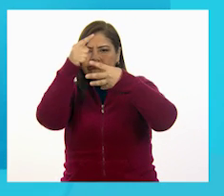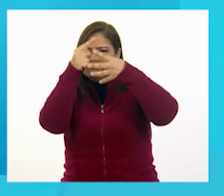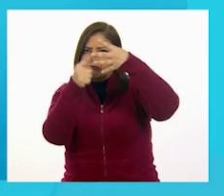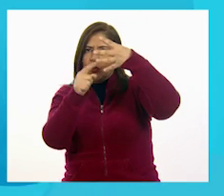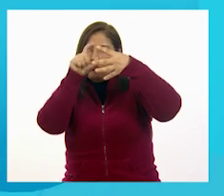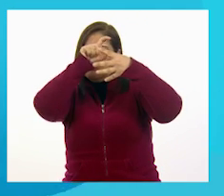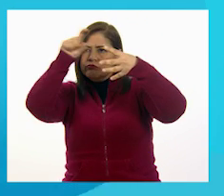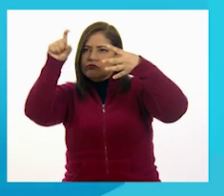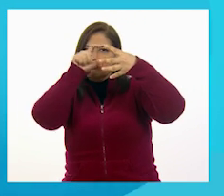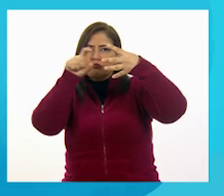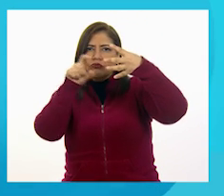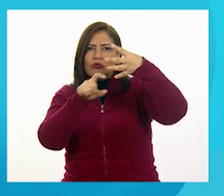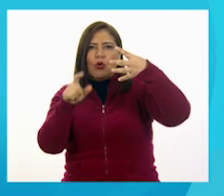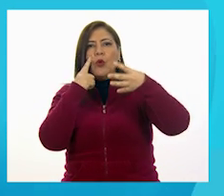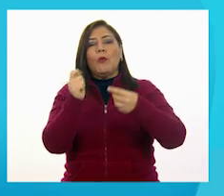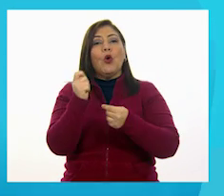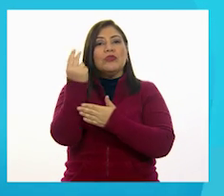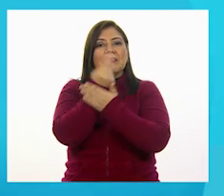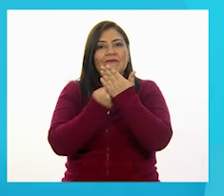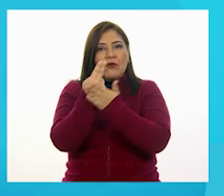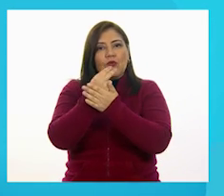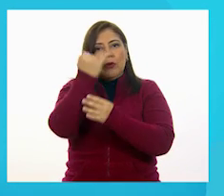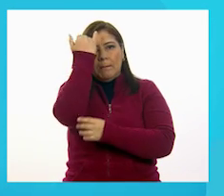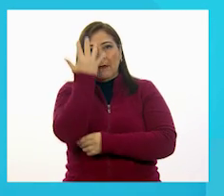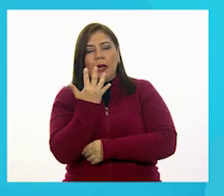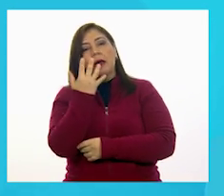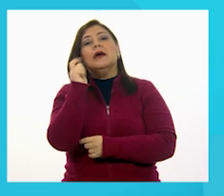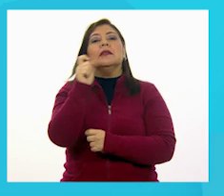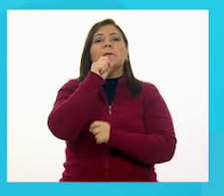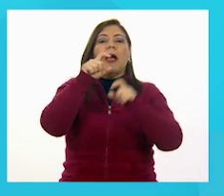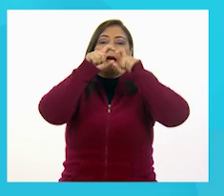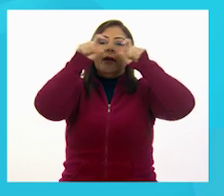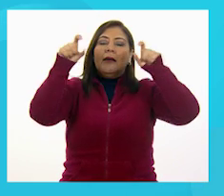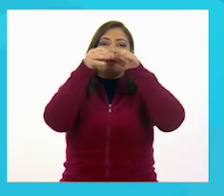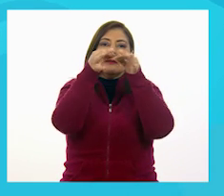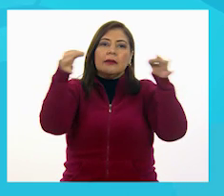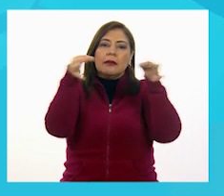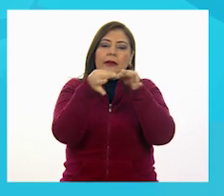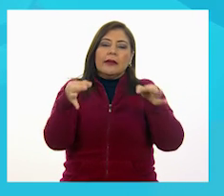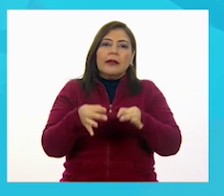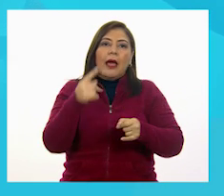y cuatro oraciones. Ajá. Fíjense bien